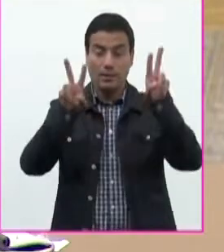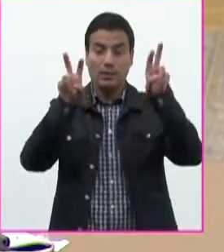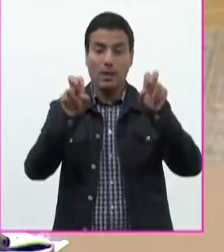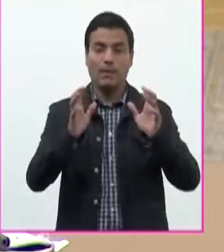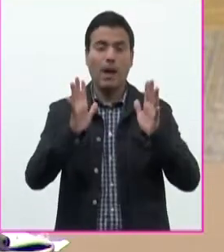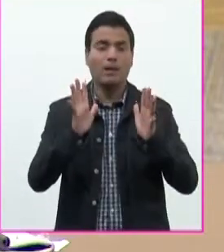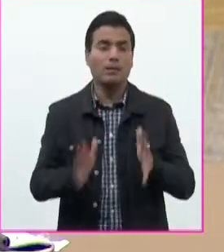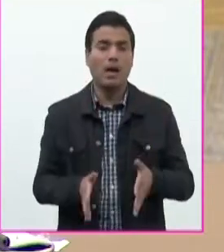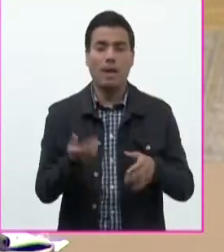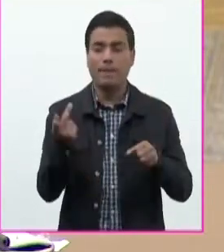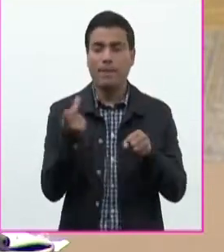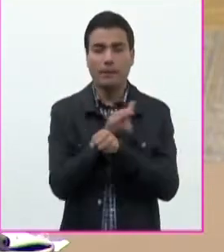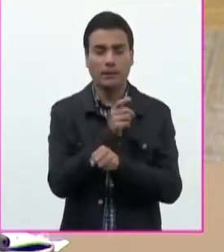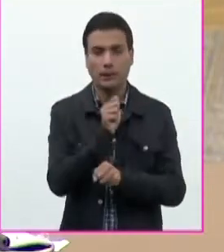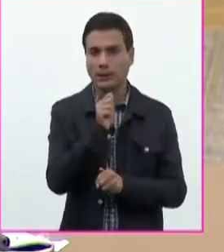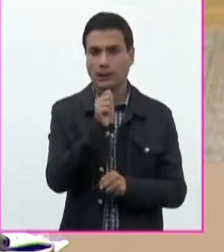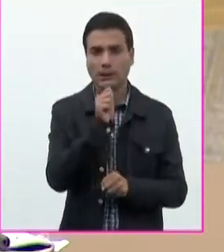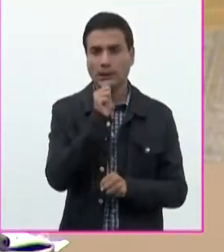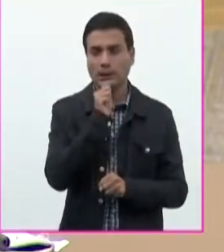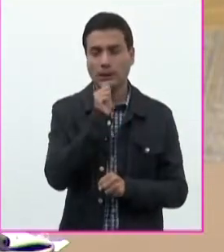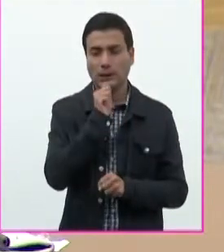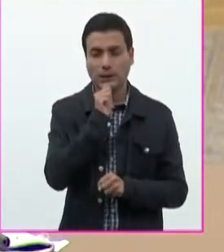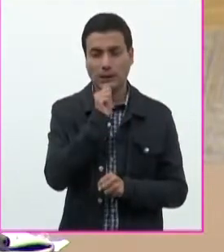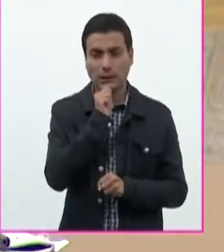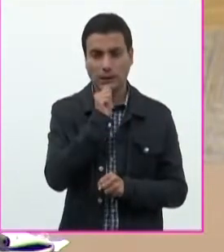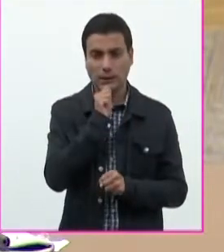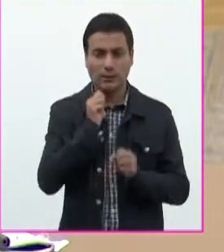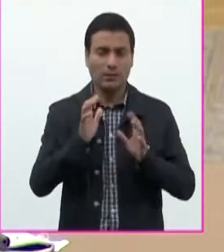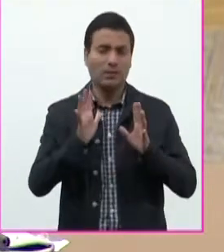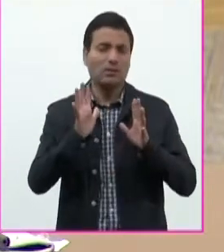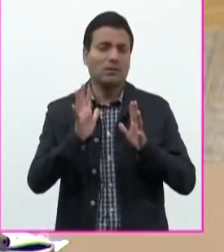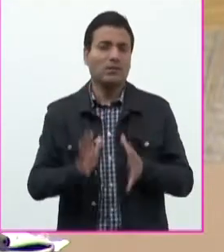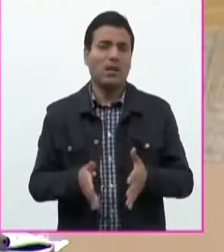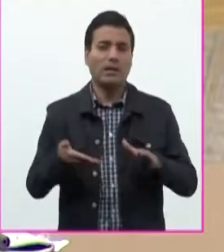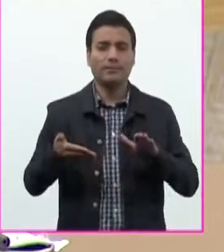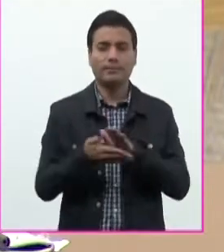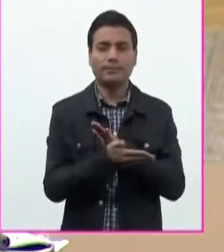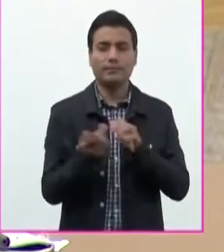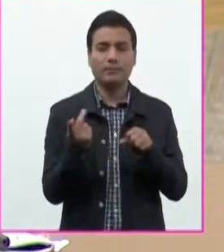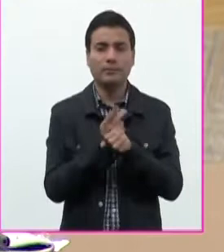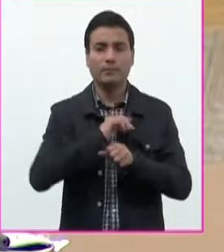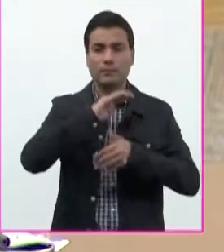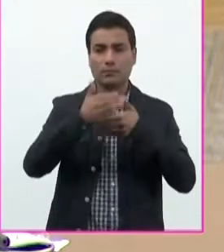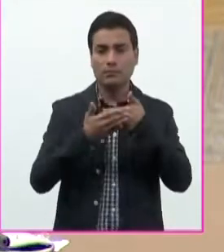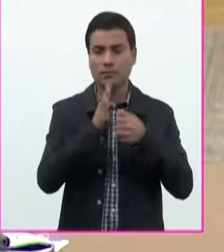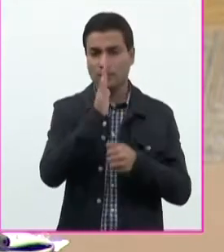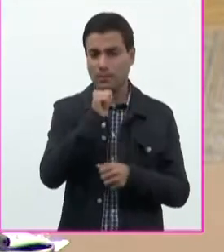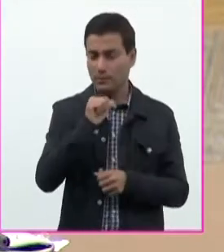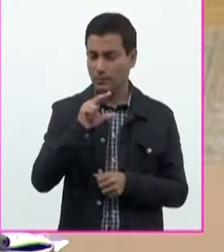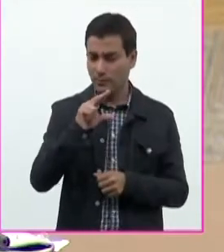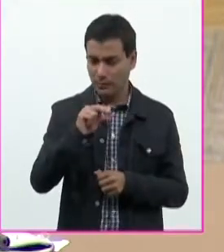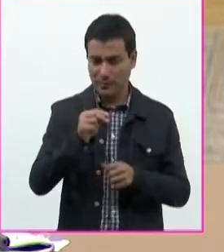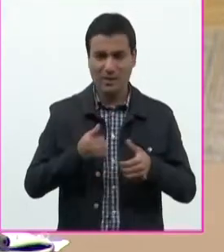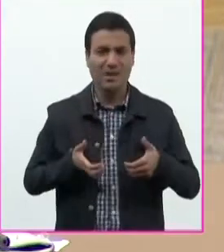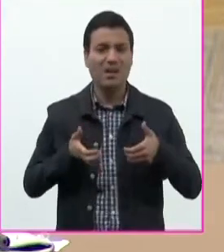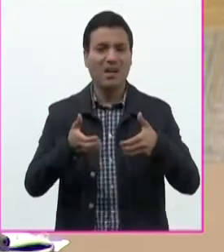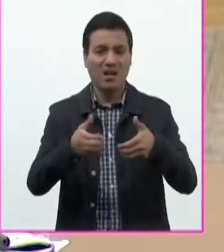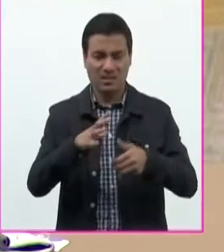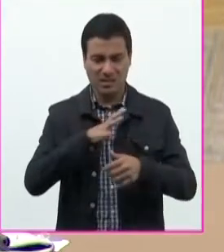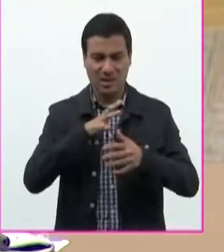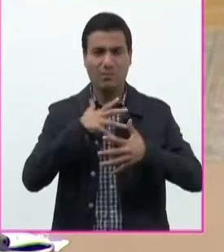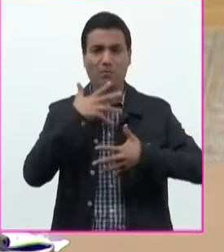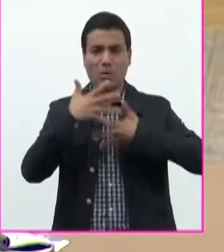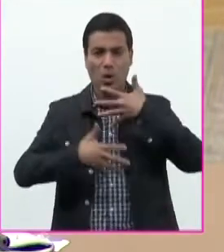temas que ya le dimos marcha a la vuelta y no volverá a suceder. La violencia está en las calles, la sociedad